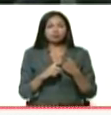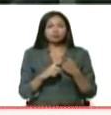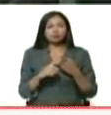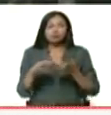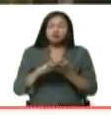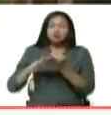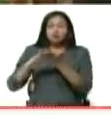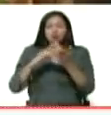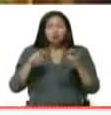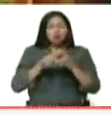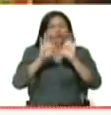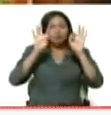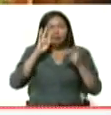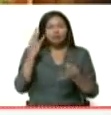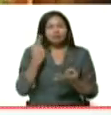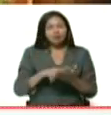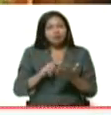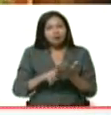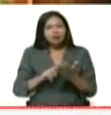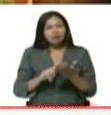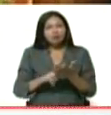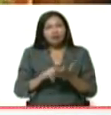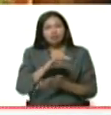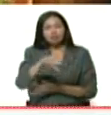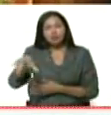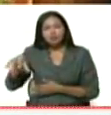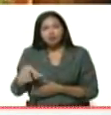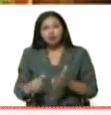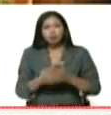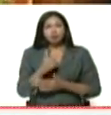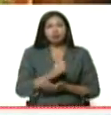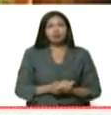recuperación económica real de los estados, de las regiones.